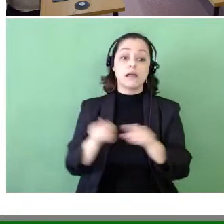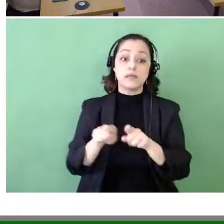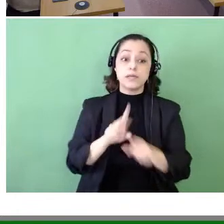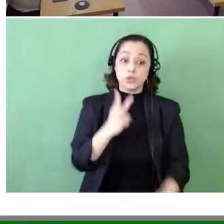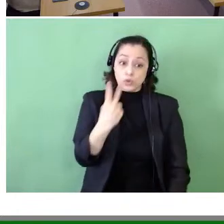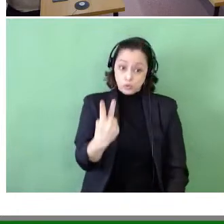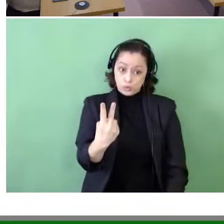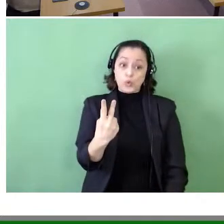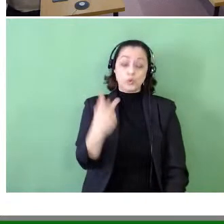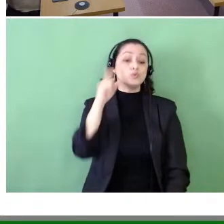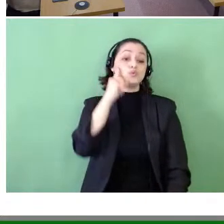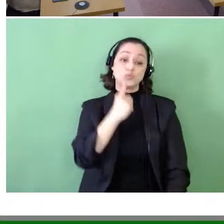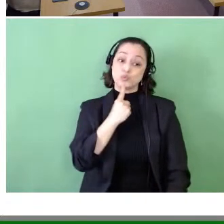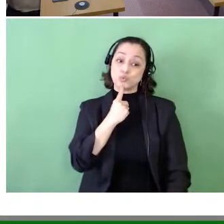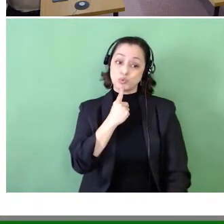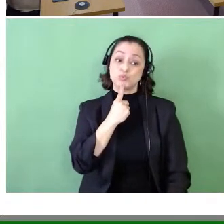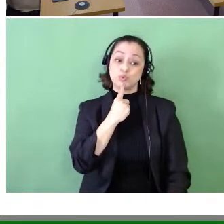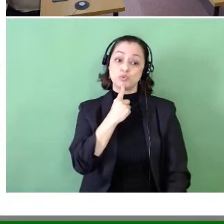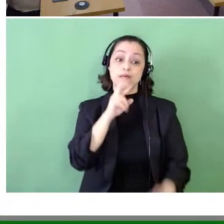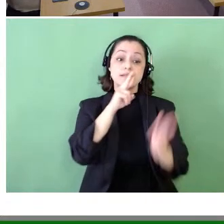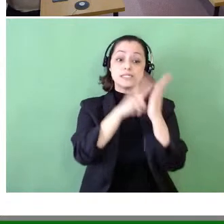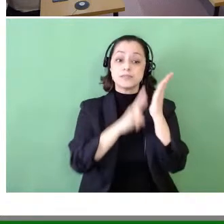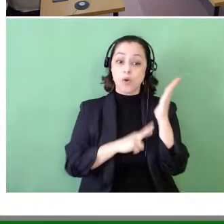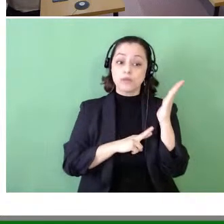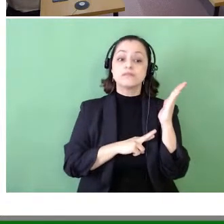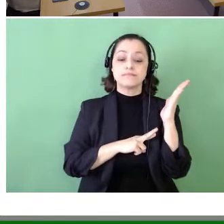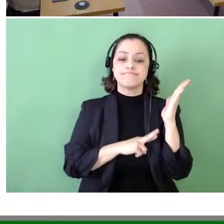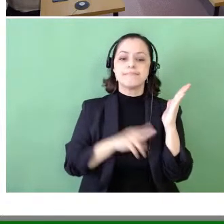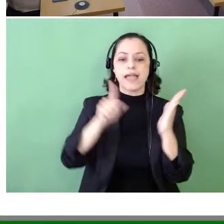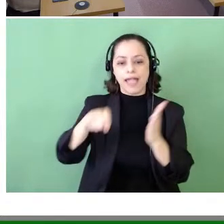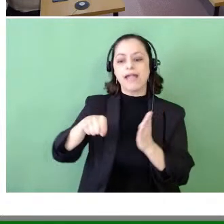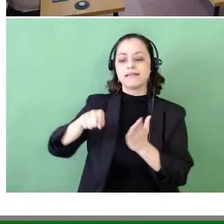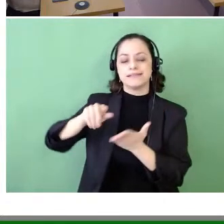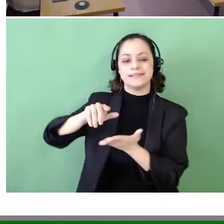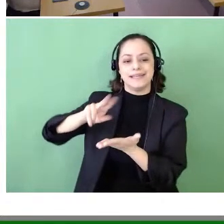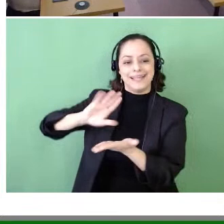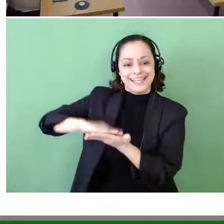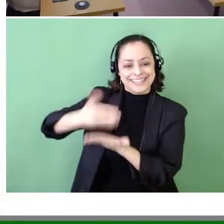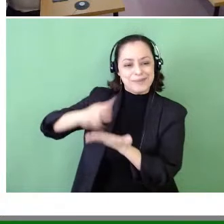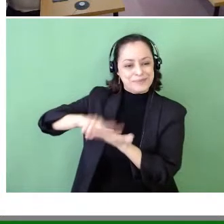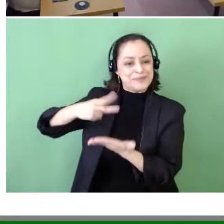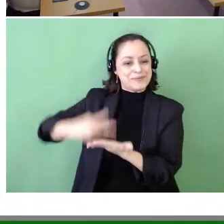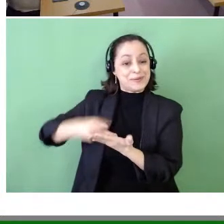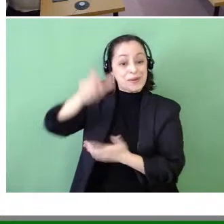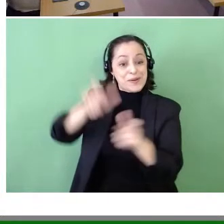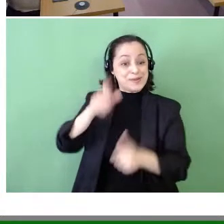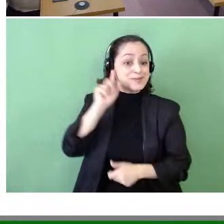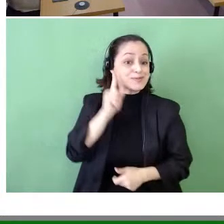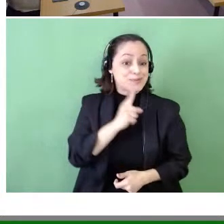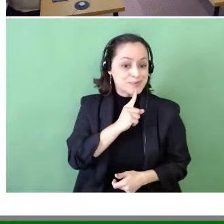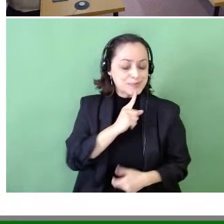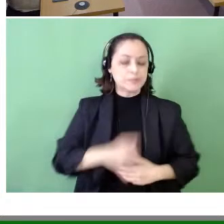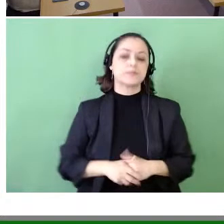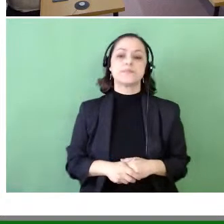participantes sordos, o sea, que son intérpretes y traductores sordos. Y algo interesante es que